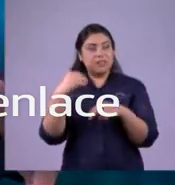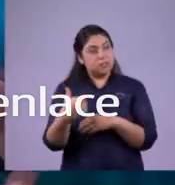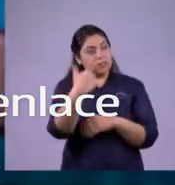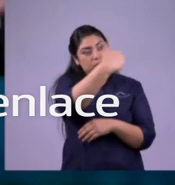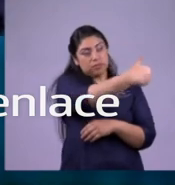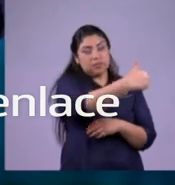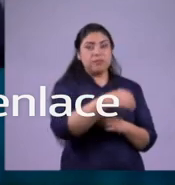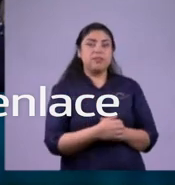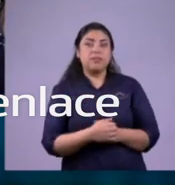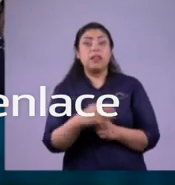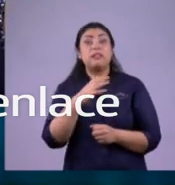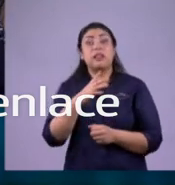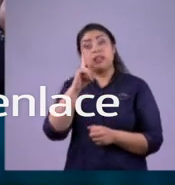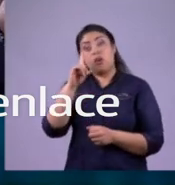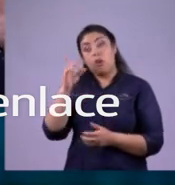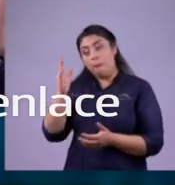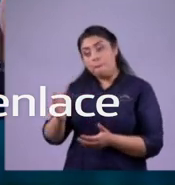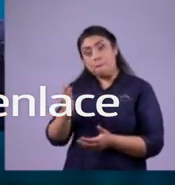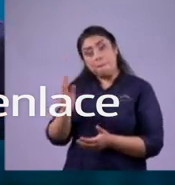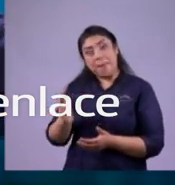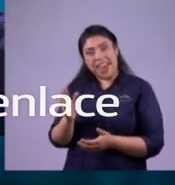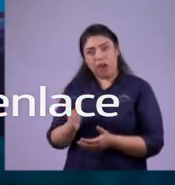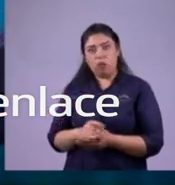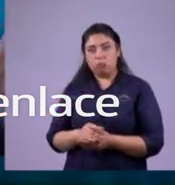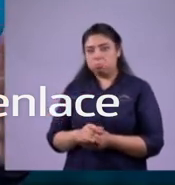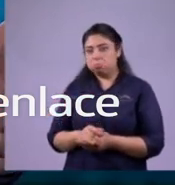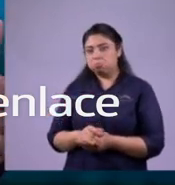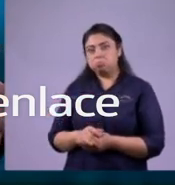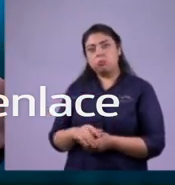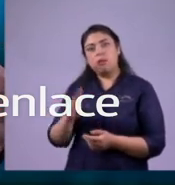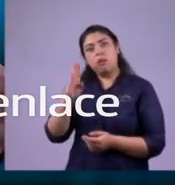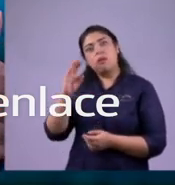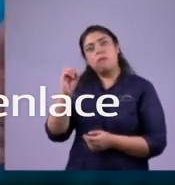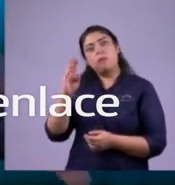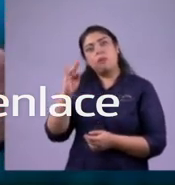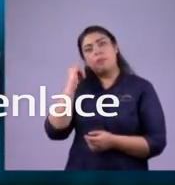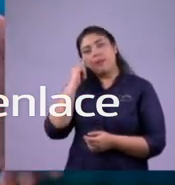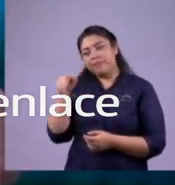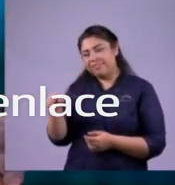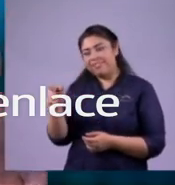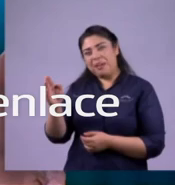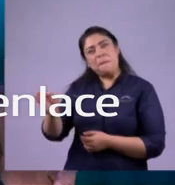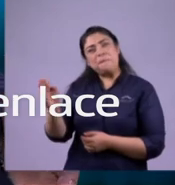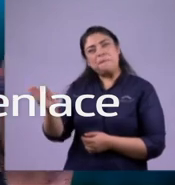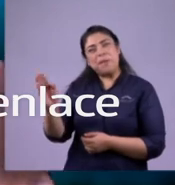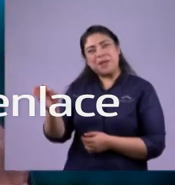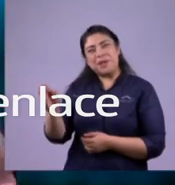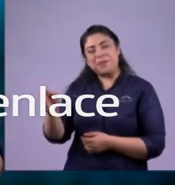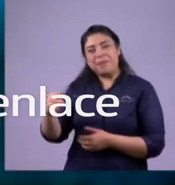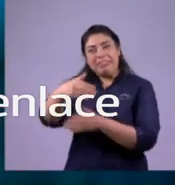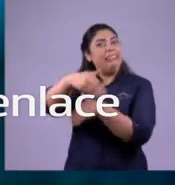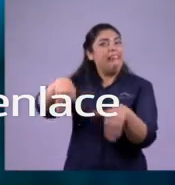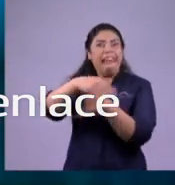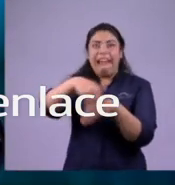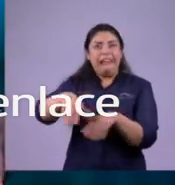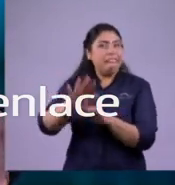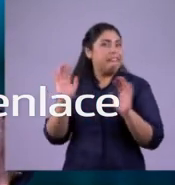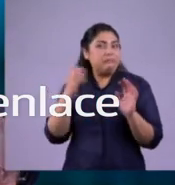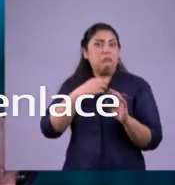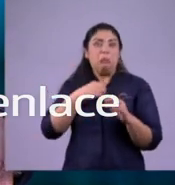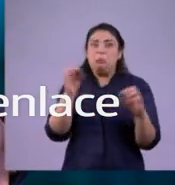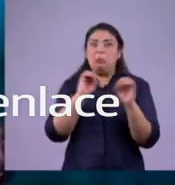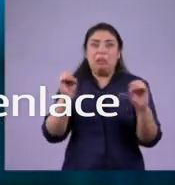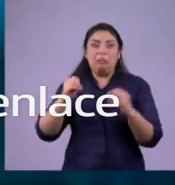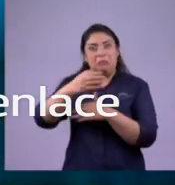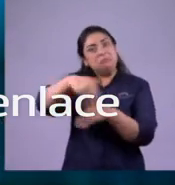perdón pero así se llamaba no quiero ser alusión a nadie bobby y body era un 1